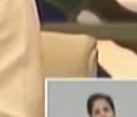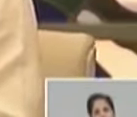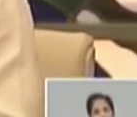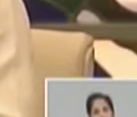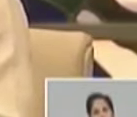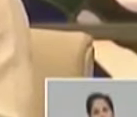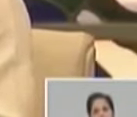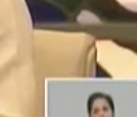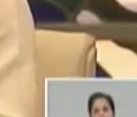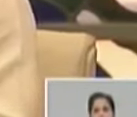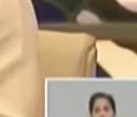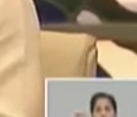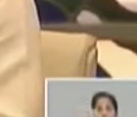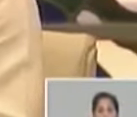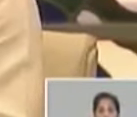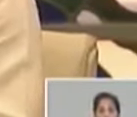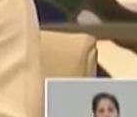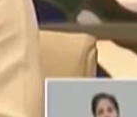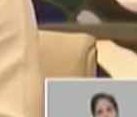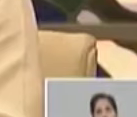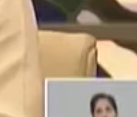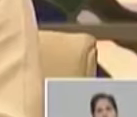esos